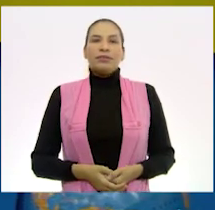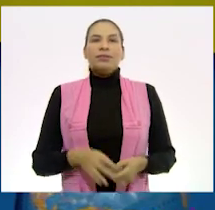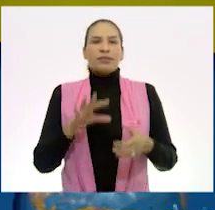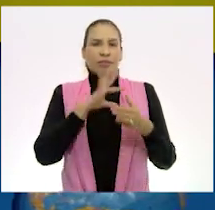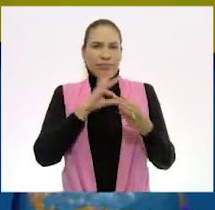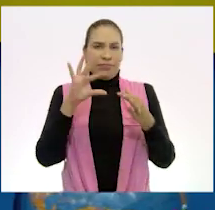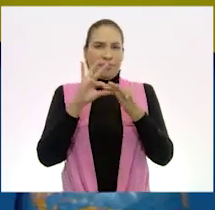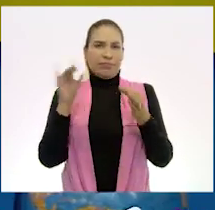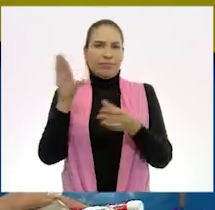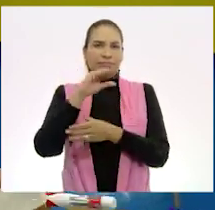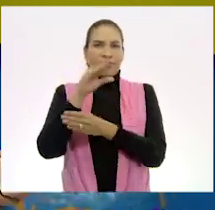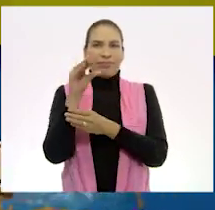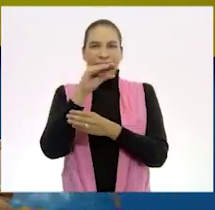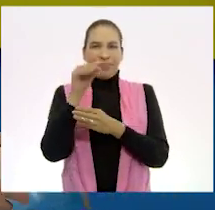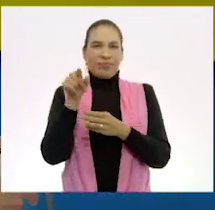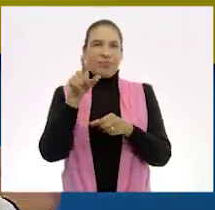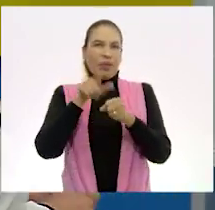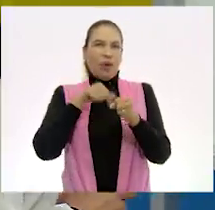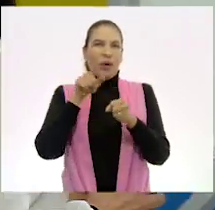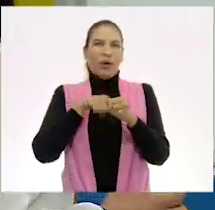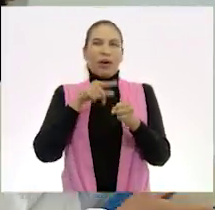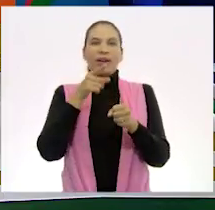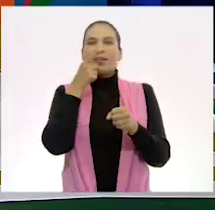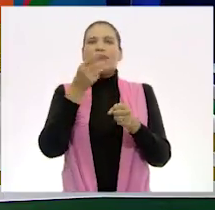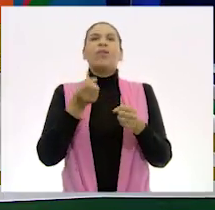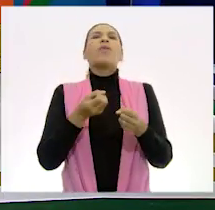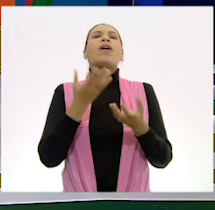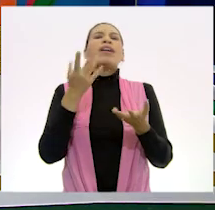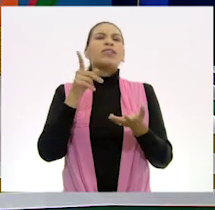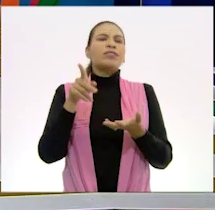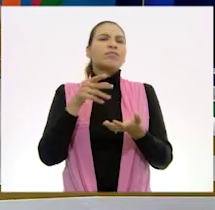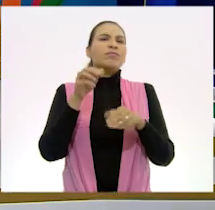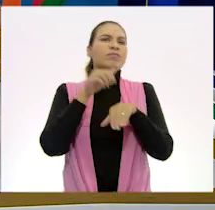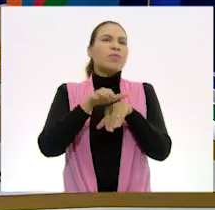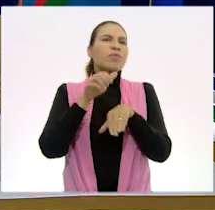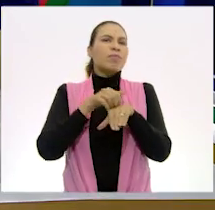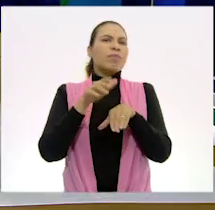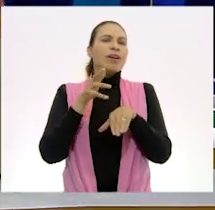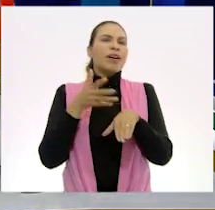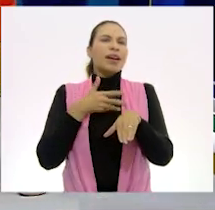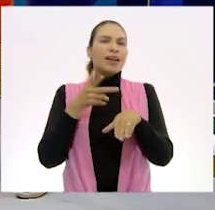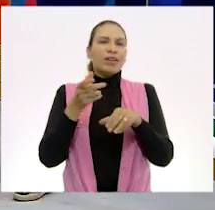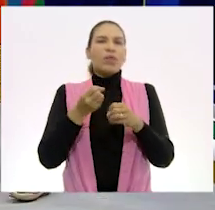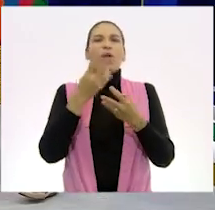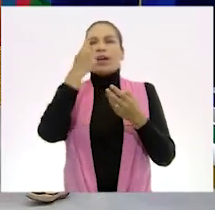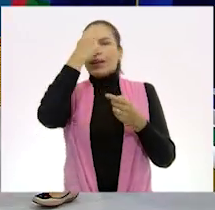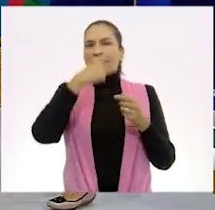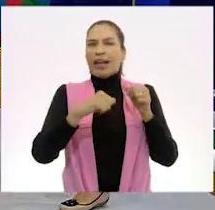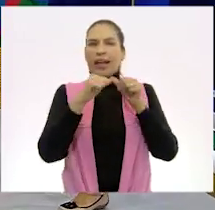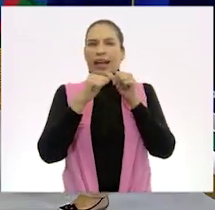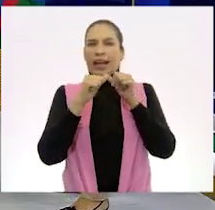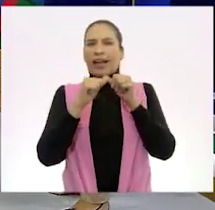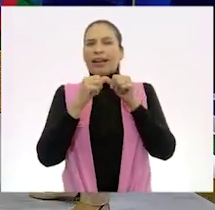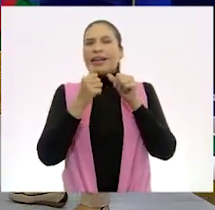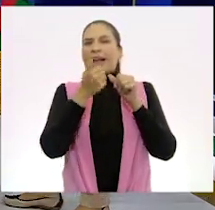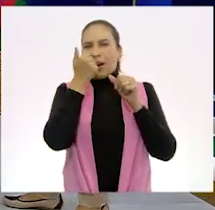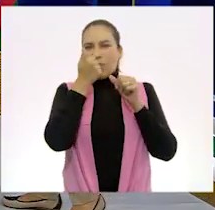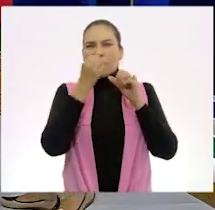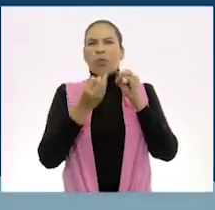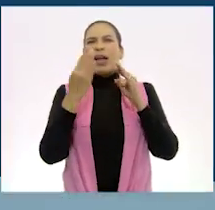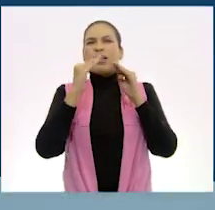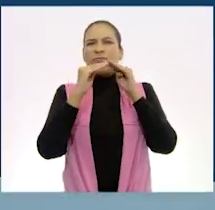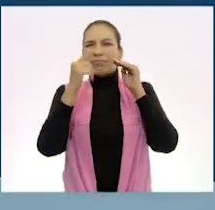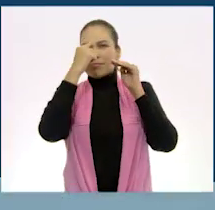puedes ir dictando nuevamente los valores? ¿Sí te dijo el alumno cuánto medía y cuánto pesaba?